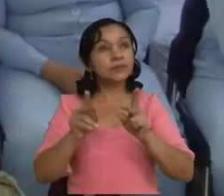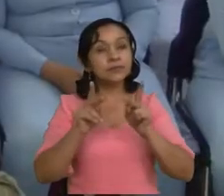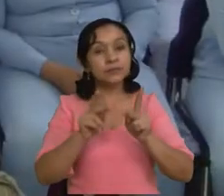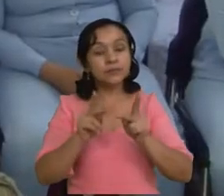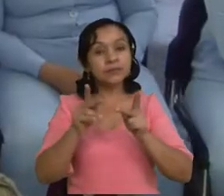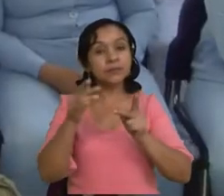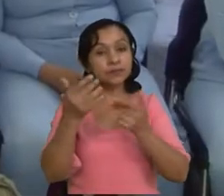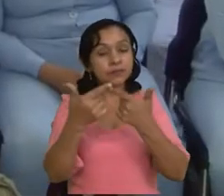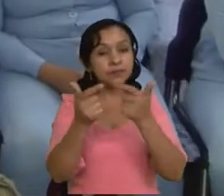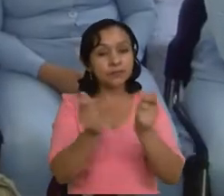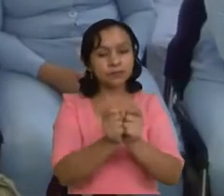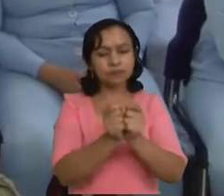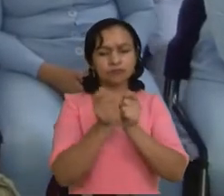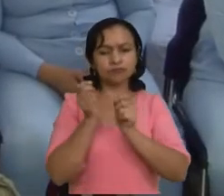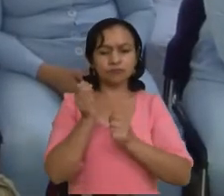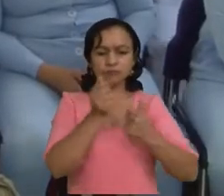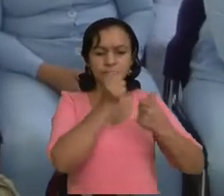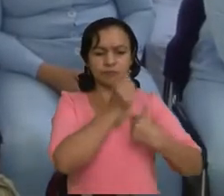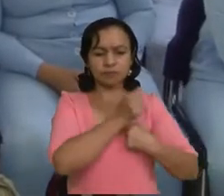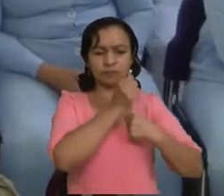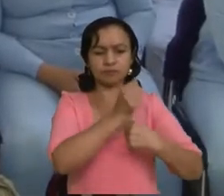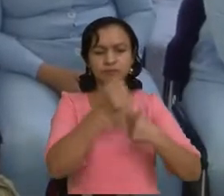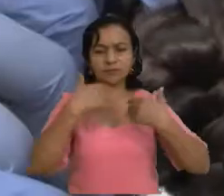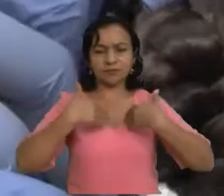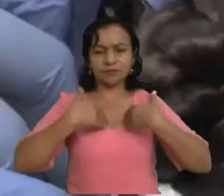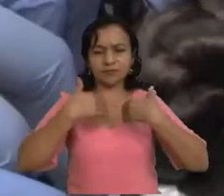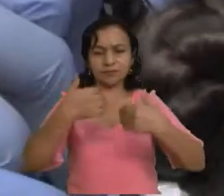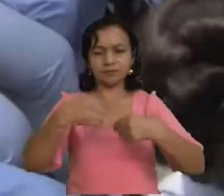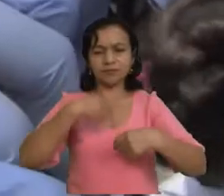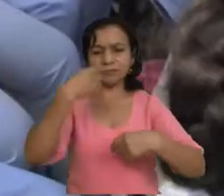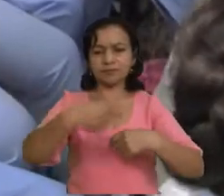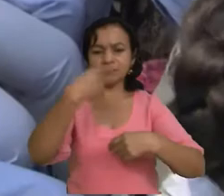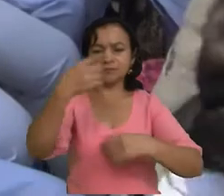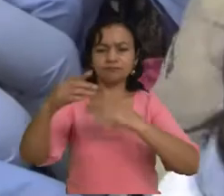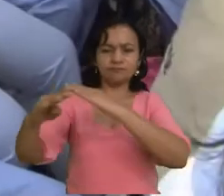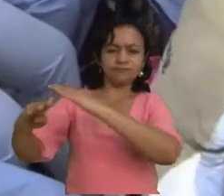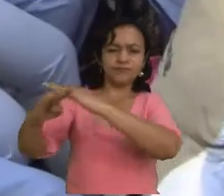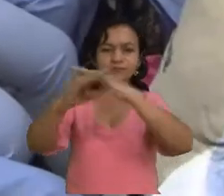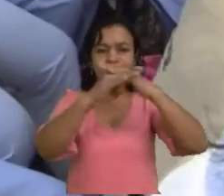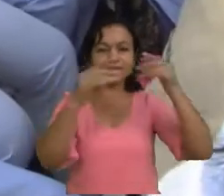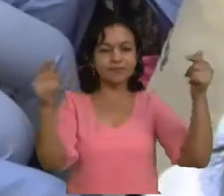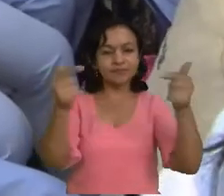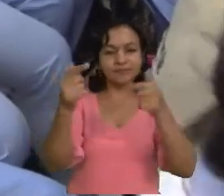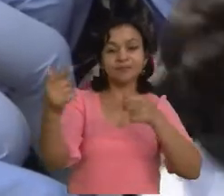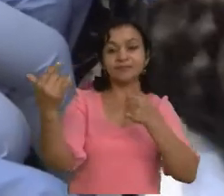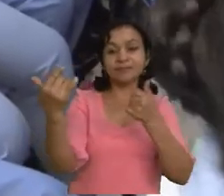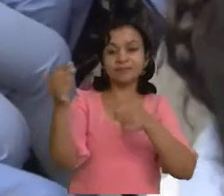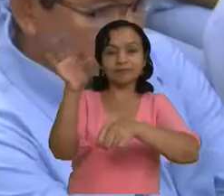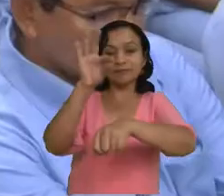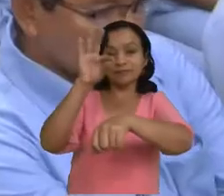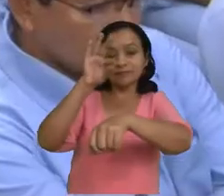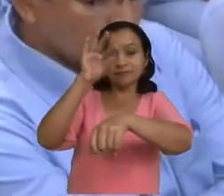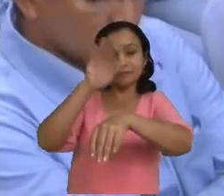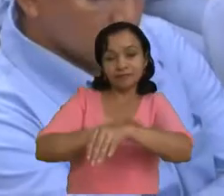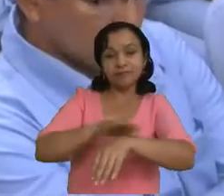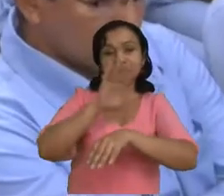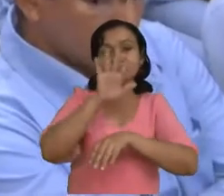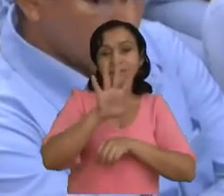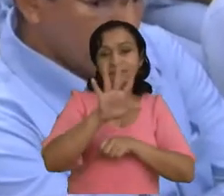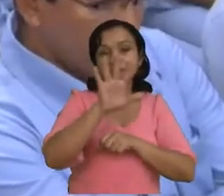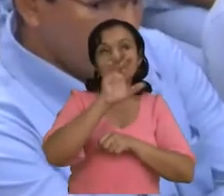Estos son los soldados de la salud que a diario le declaran la guerra al mosquito transmisor del dengue. Un batallón de